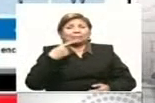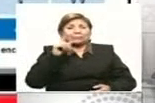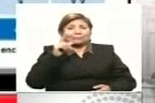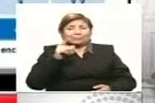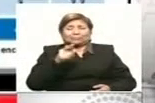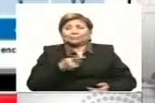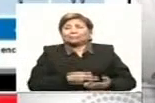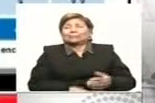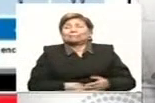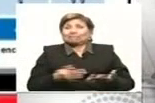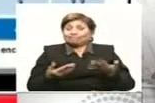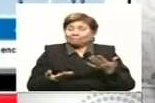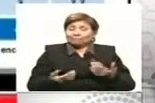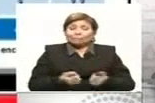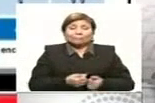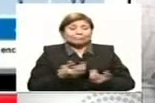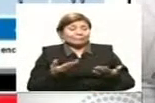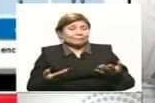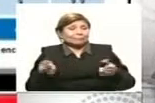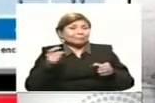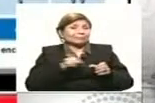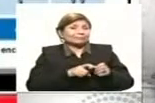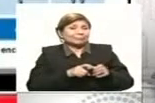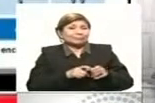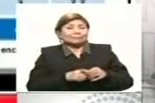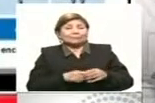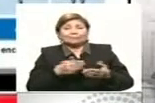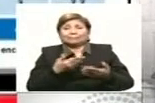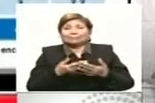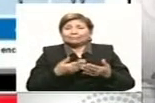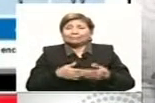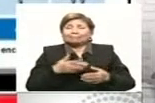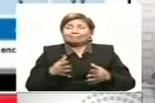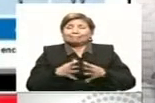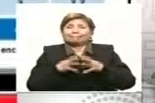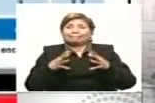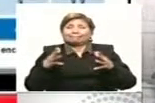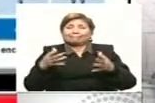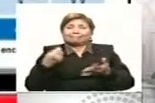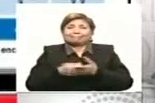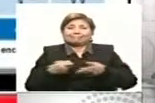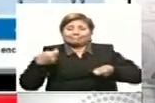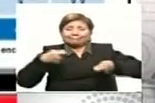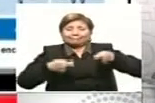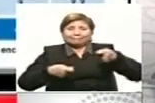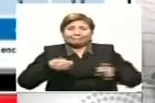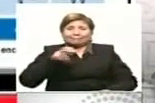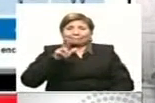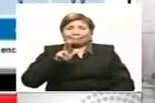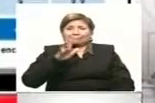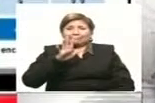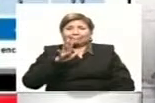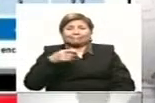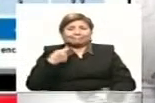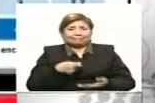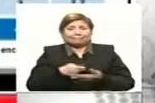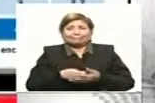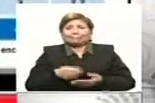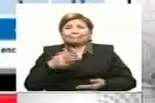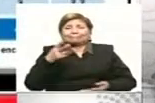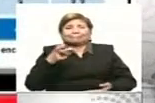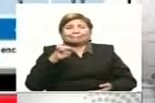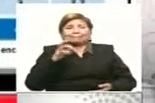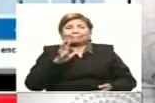¿no? Esto incluye la cantidad de inversiones, que son 35 inversiones por